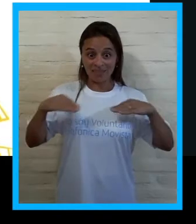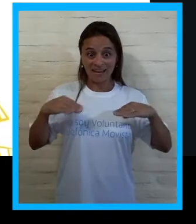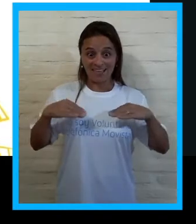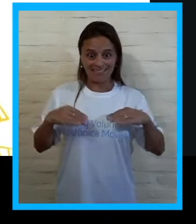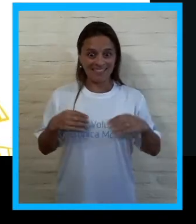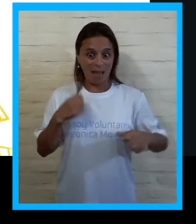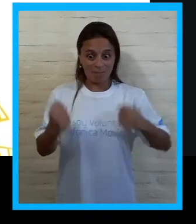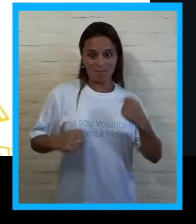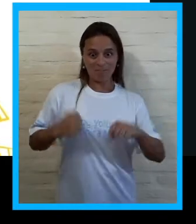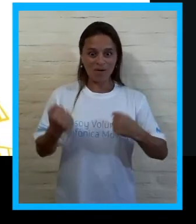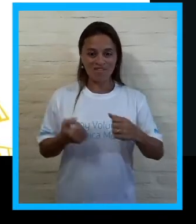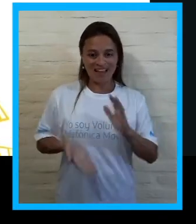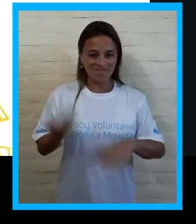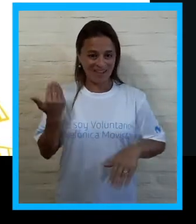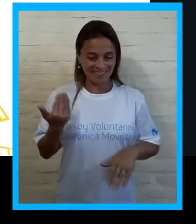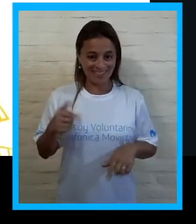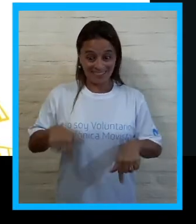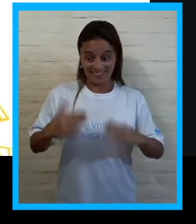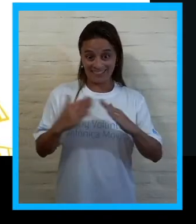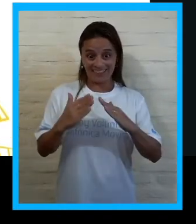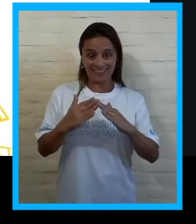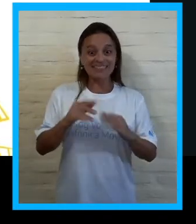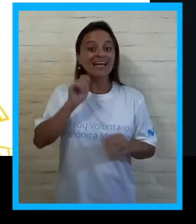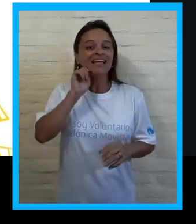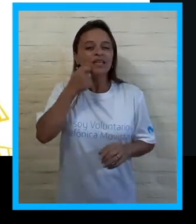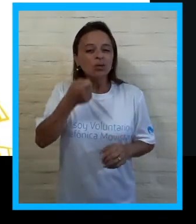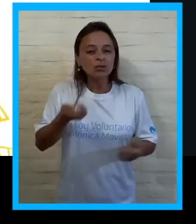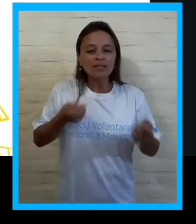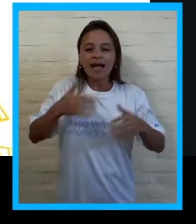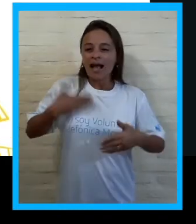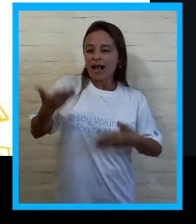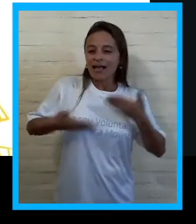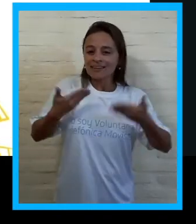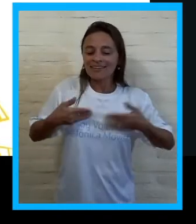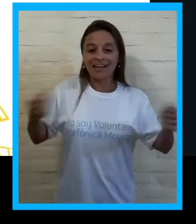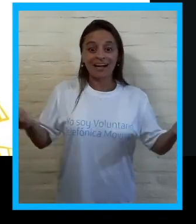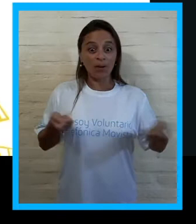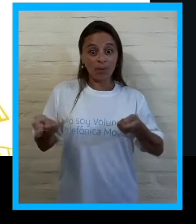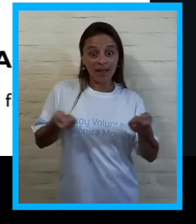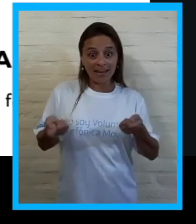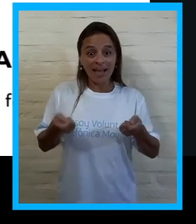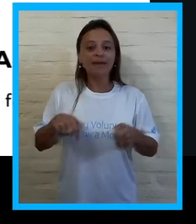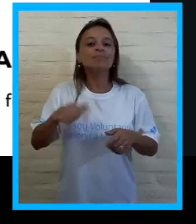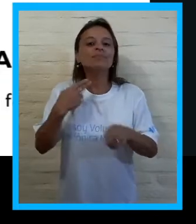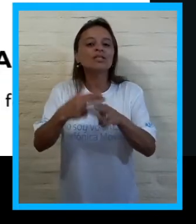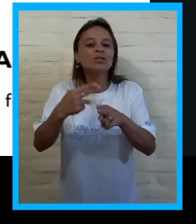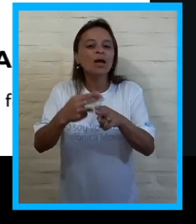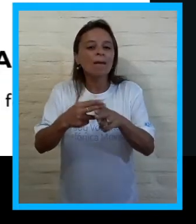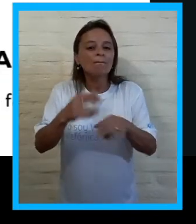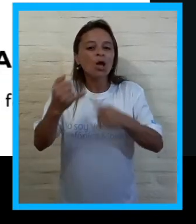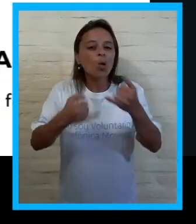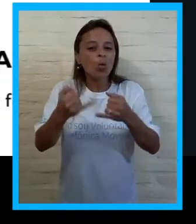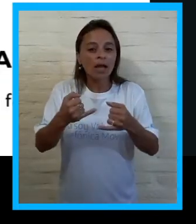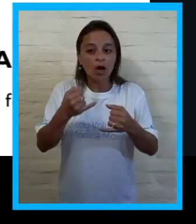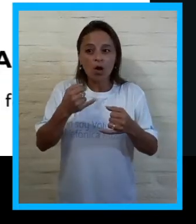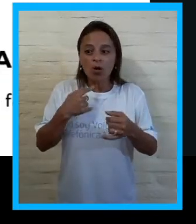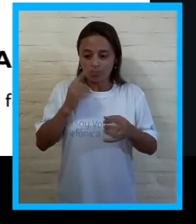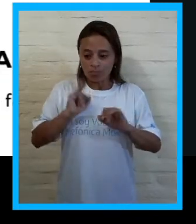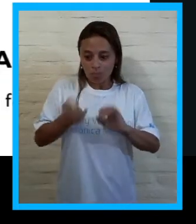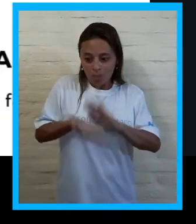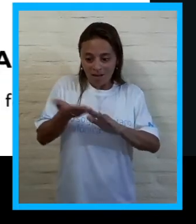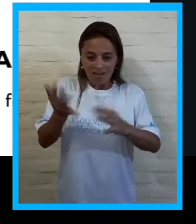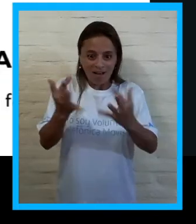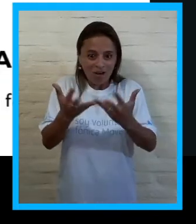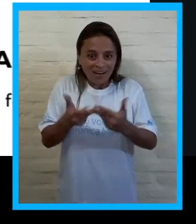no quedarnos muy quietos en casa. ¿Te gusta cantar y bailar? A este juego lo llamaremos Armemos esta